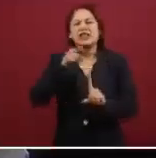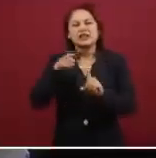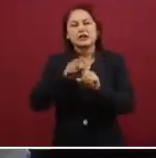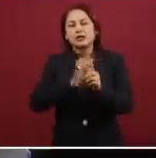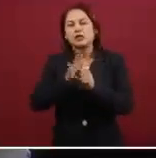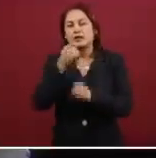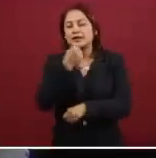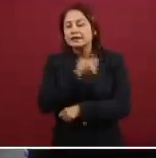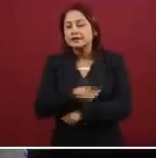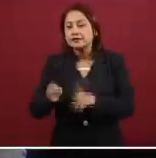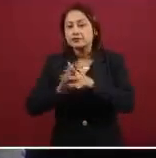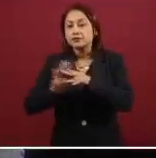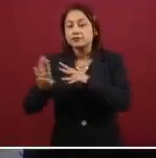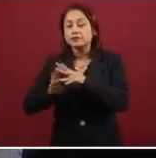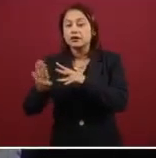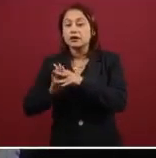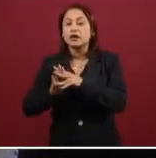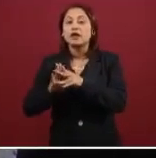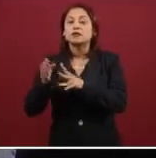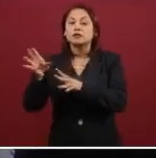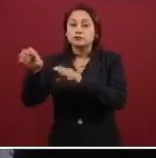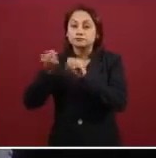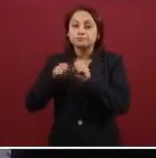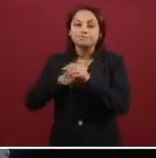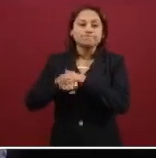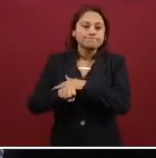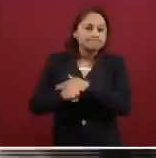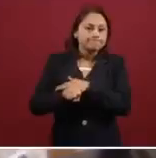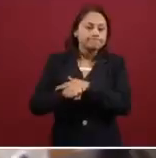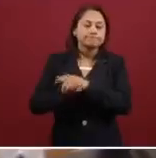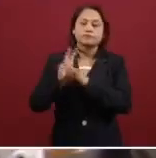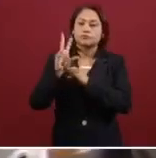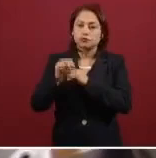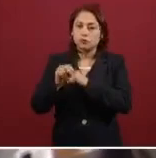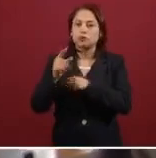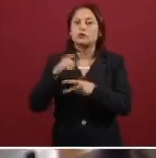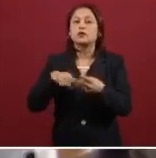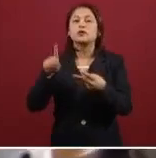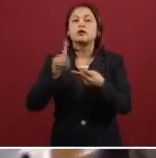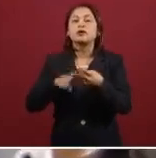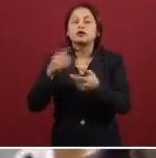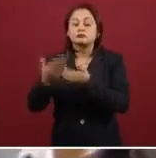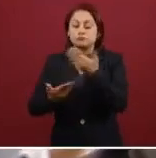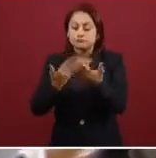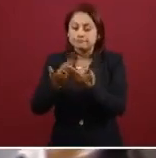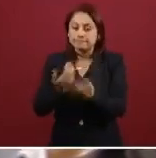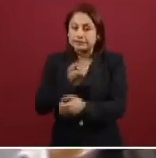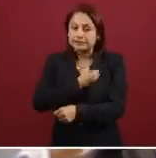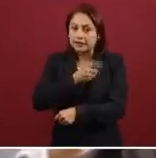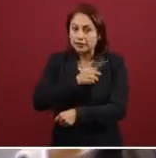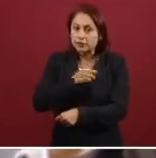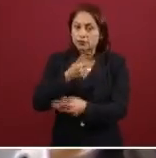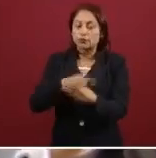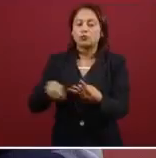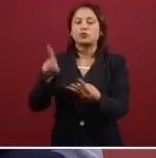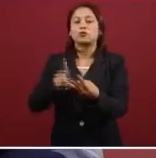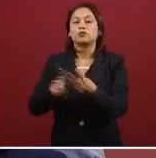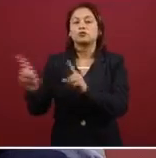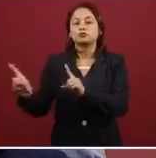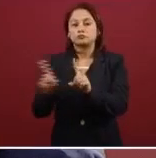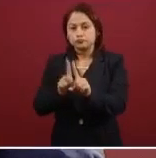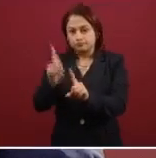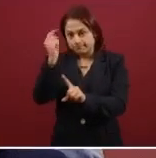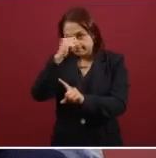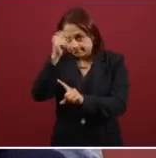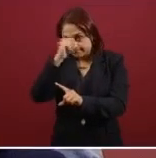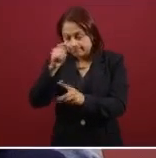estarán sujetos a proceso de detención, tener acceso al Servicio Nacional de Salud durante su estadía, la asignación de tutores, el acceso a